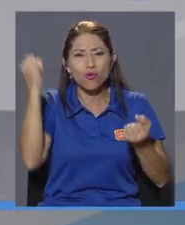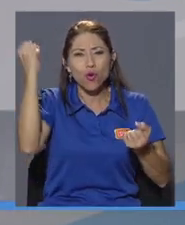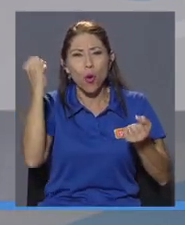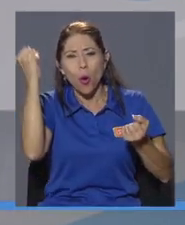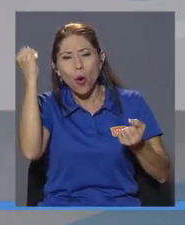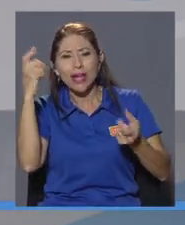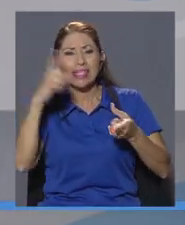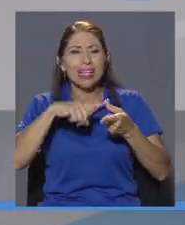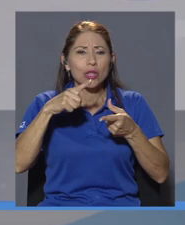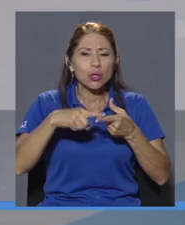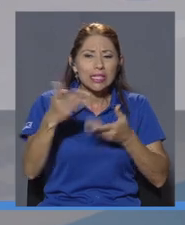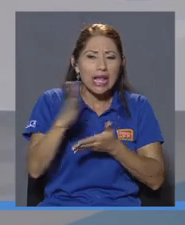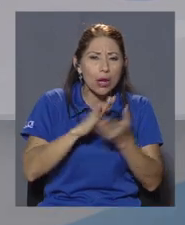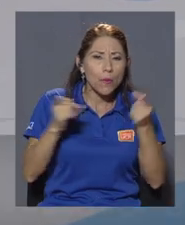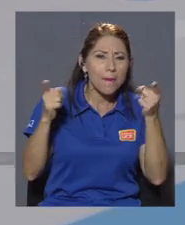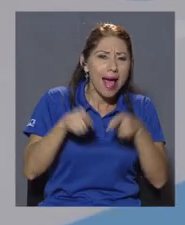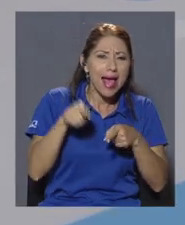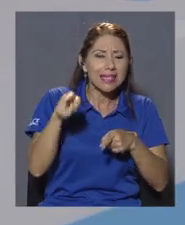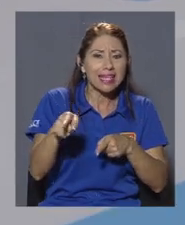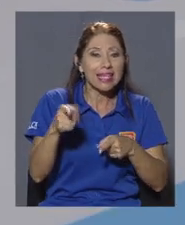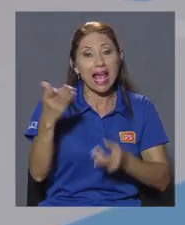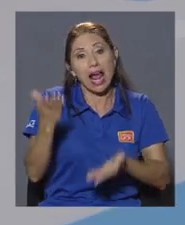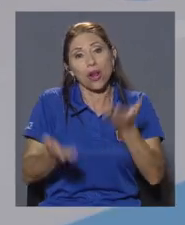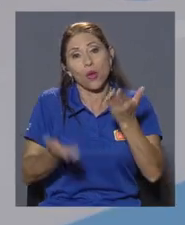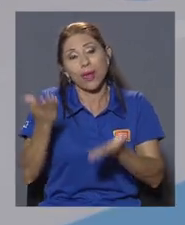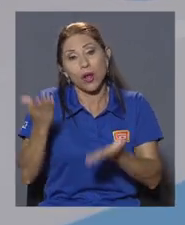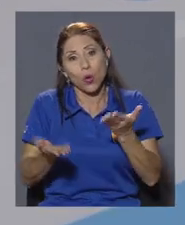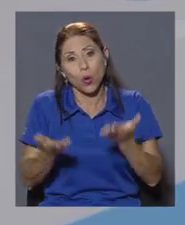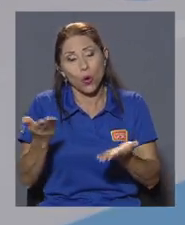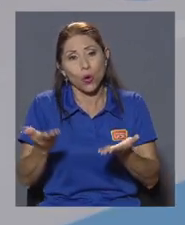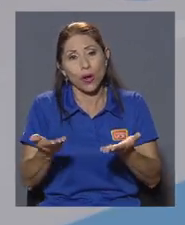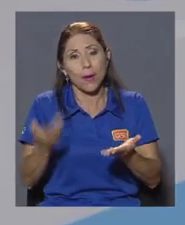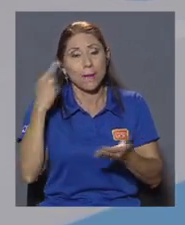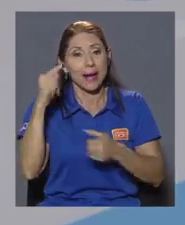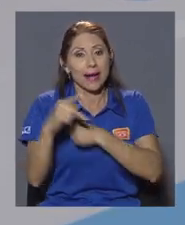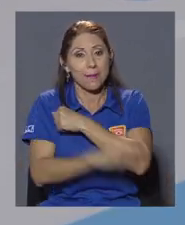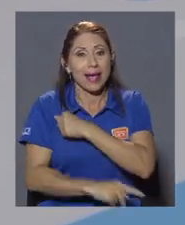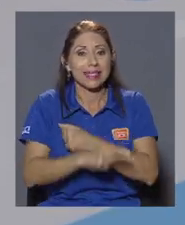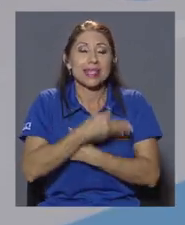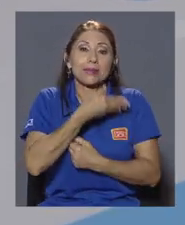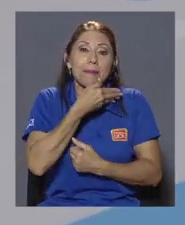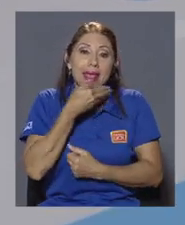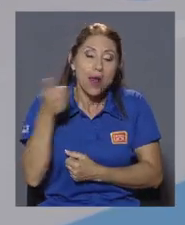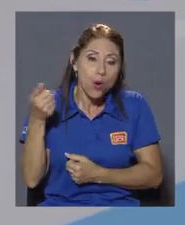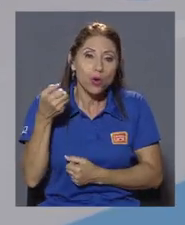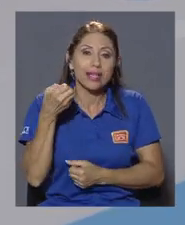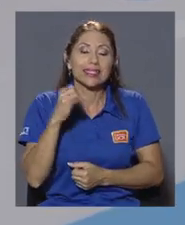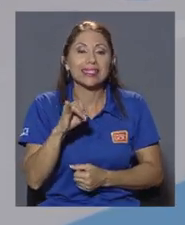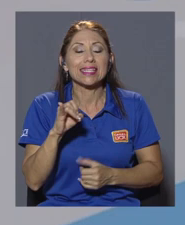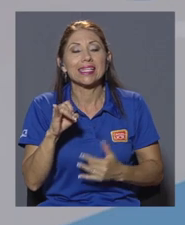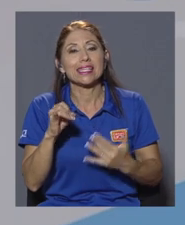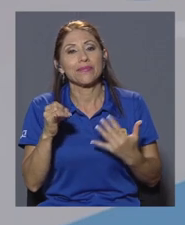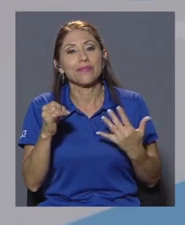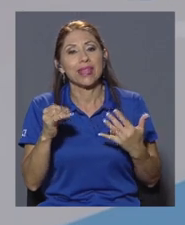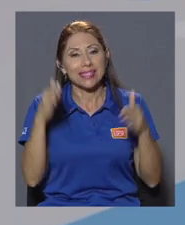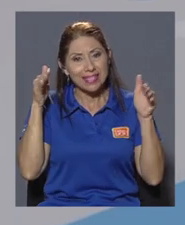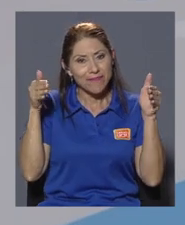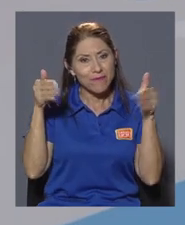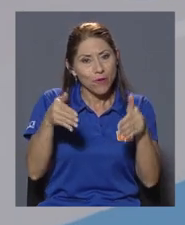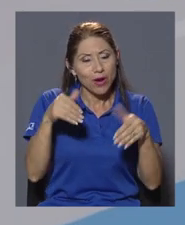etcétera por el puerto y a lo mejor es más eficiente y mejor para el país si se pone si se si se